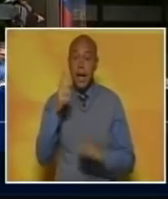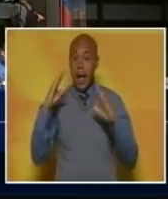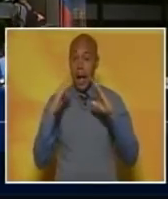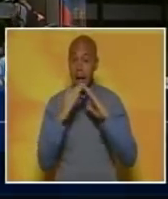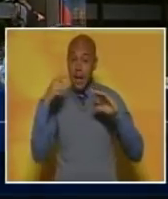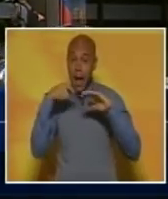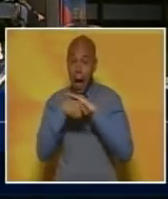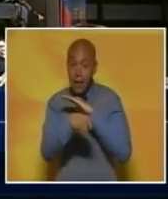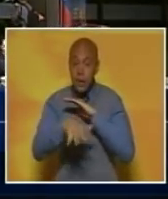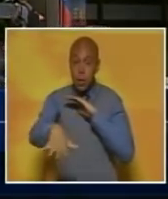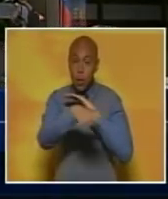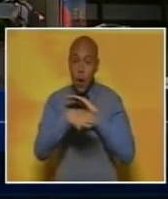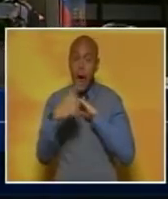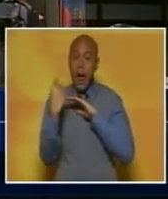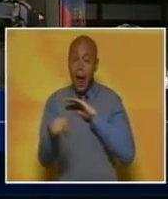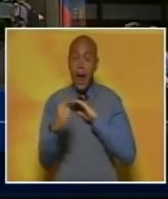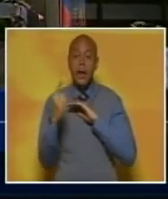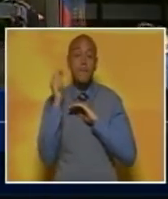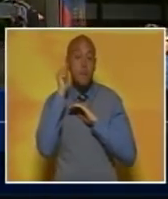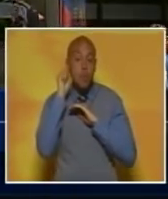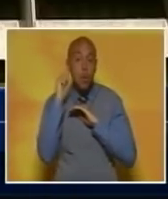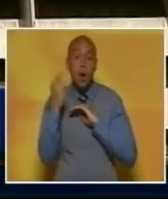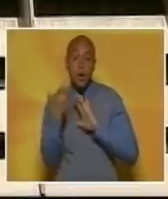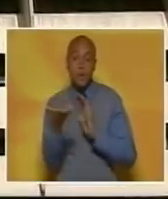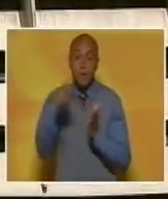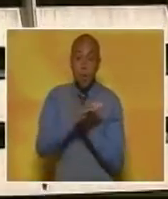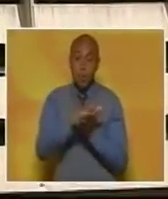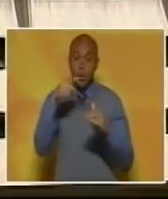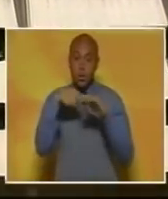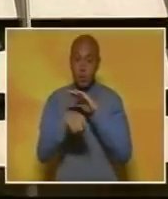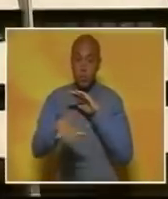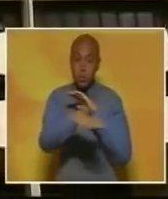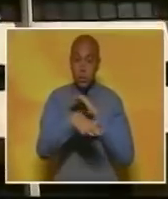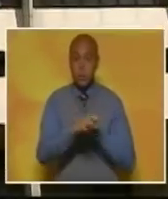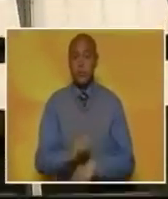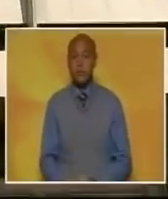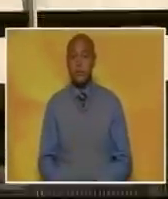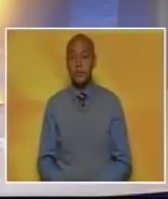una vivienda se encontraba el cuerpo sin vida de la esposa del acusado.